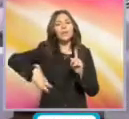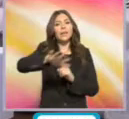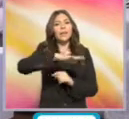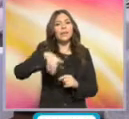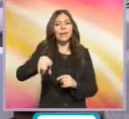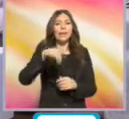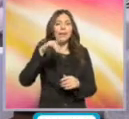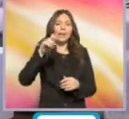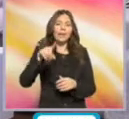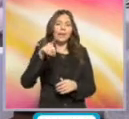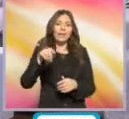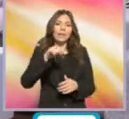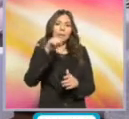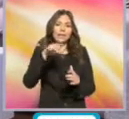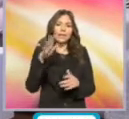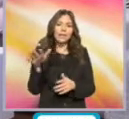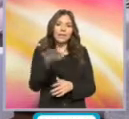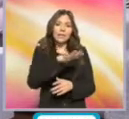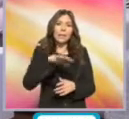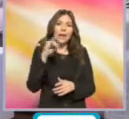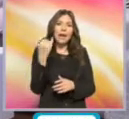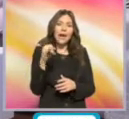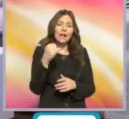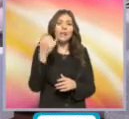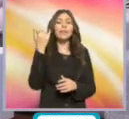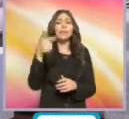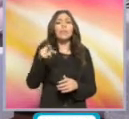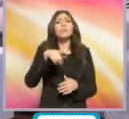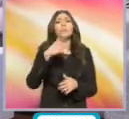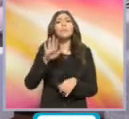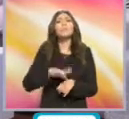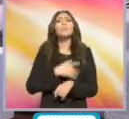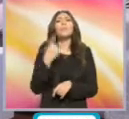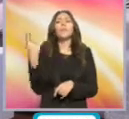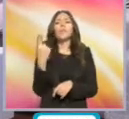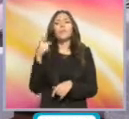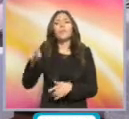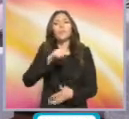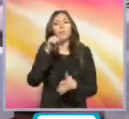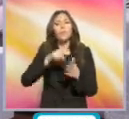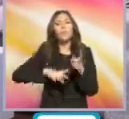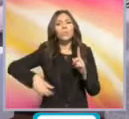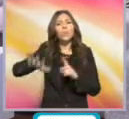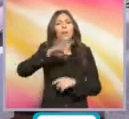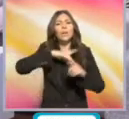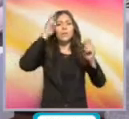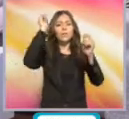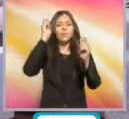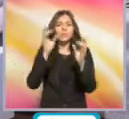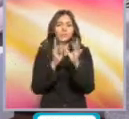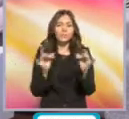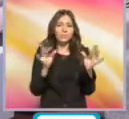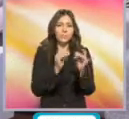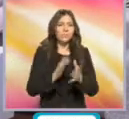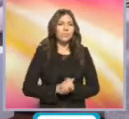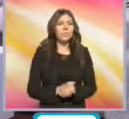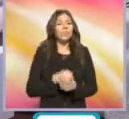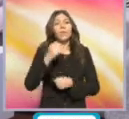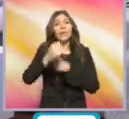Bueno, vamos a contar un poco por qué en este lugar hay un monumento. ¿No? Entonces vamos a irnos un poquito para atrás y luego ya llegamos.